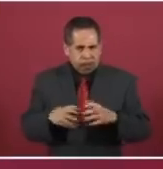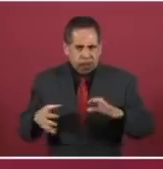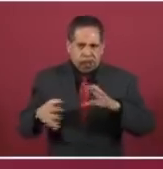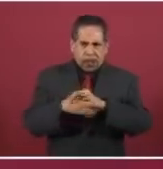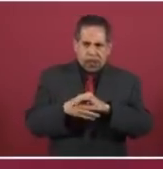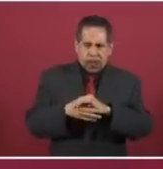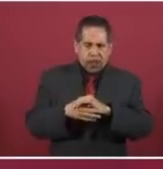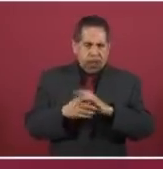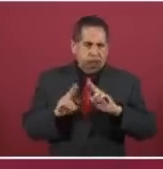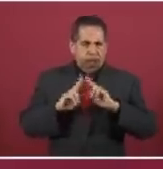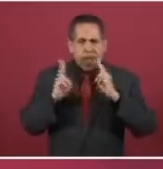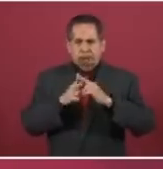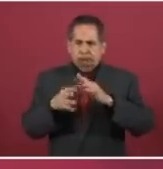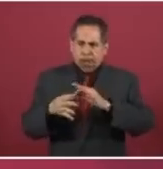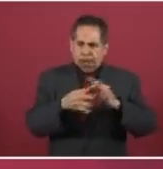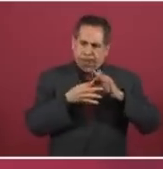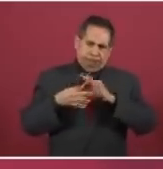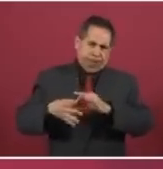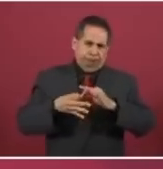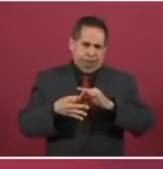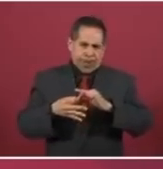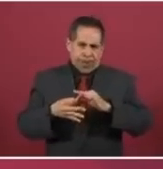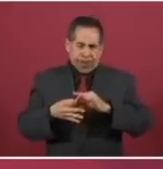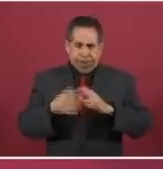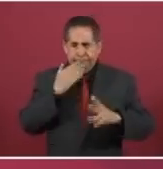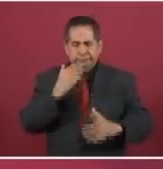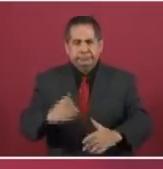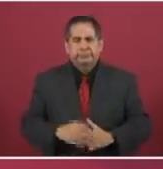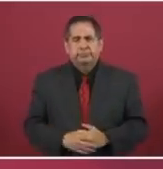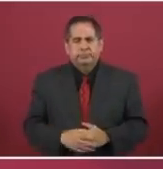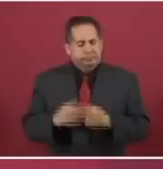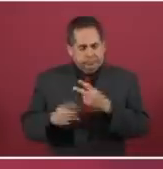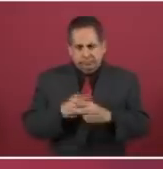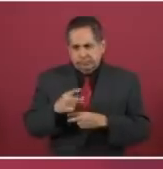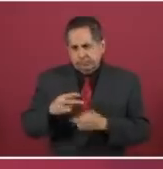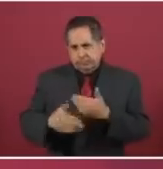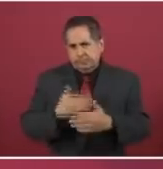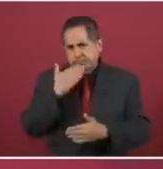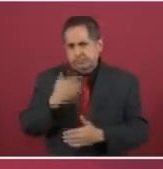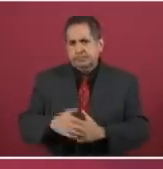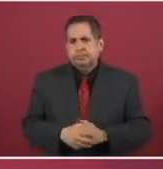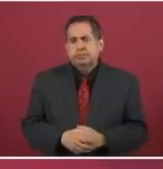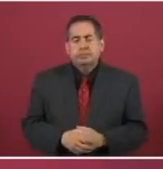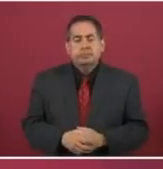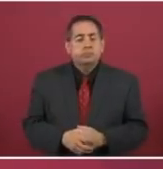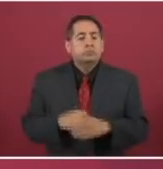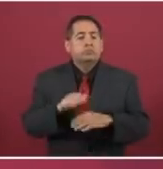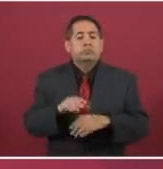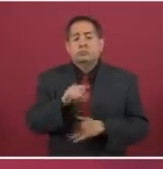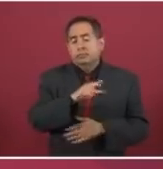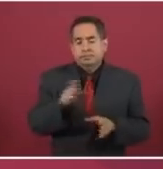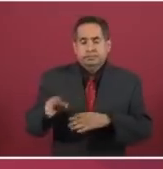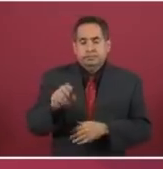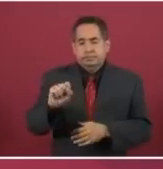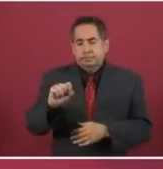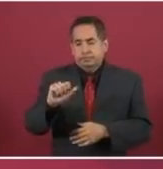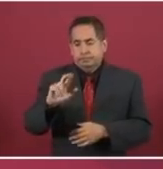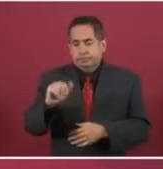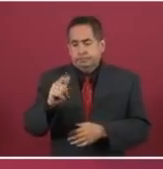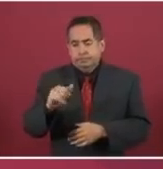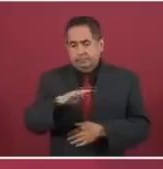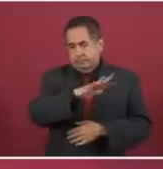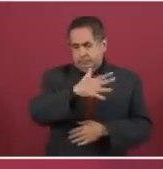estamos trabajando unidos, organizados, muy bien, se va avanzando. Durante la conferencia de prensa matutina, el jefe